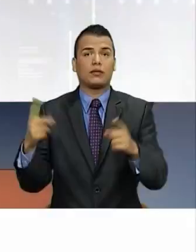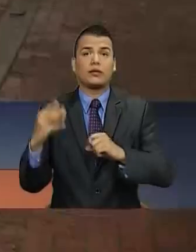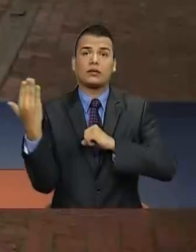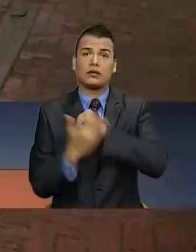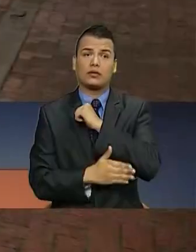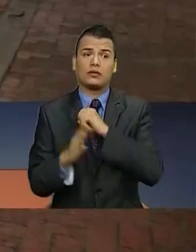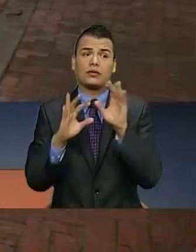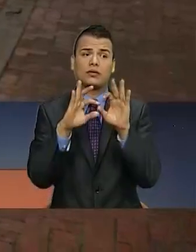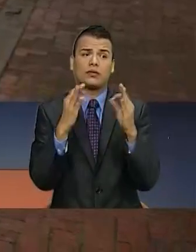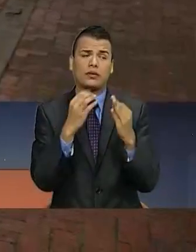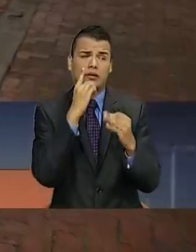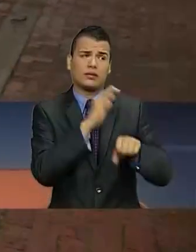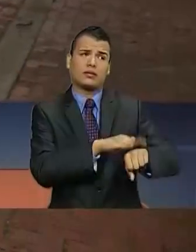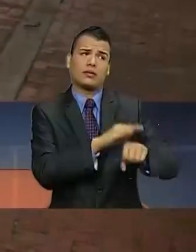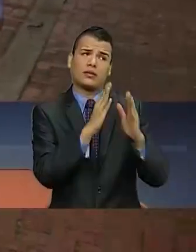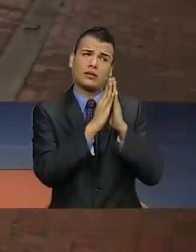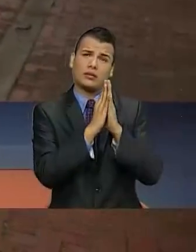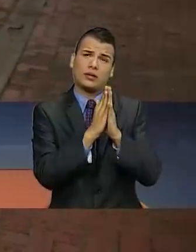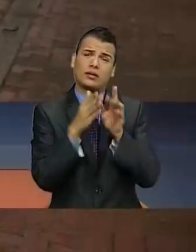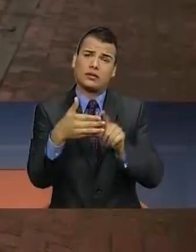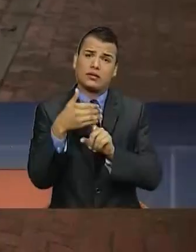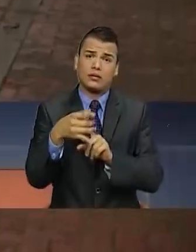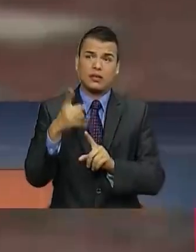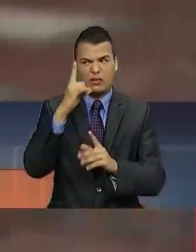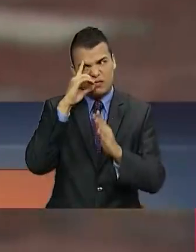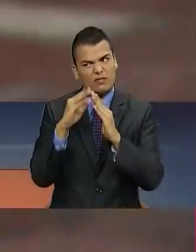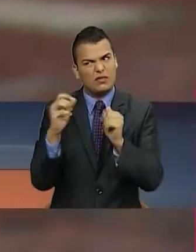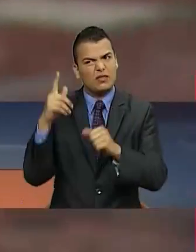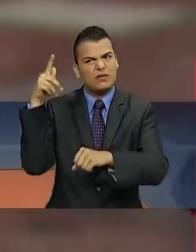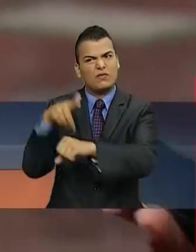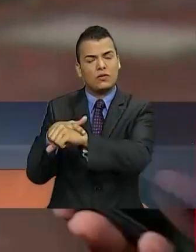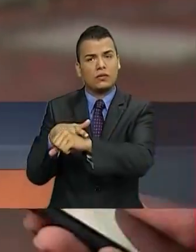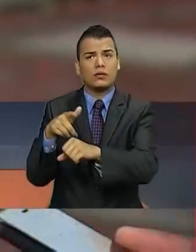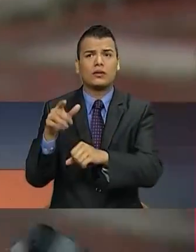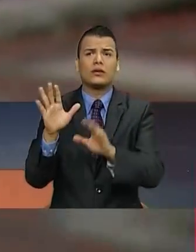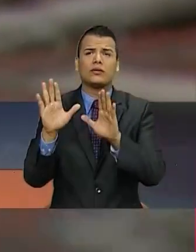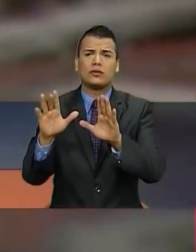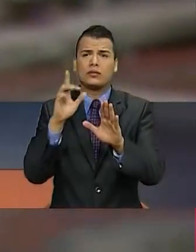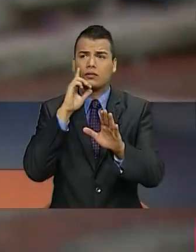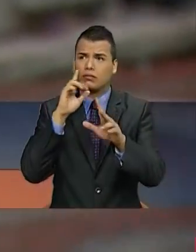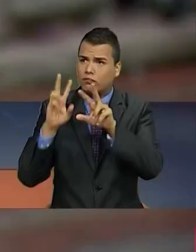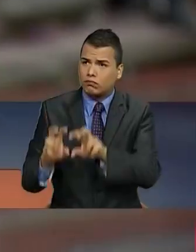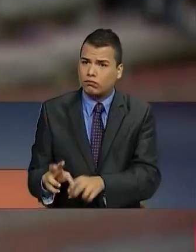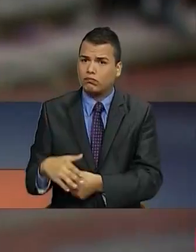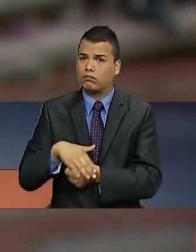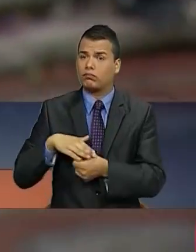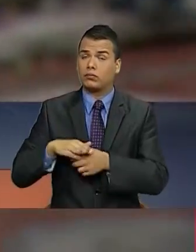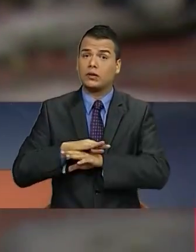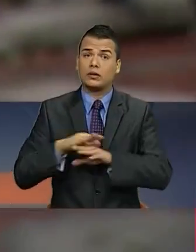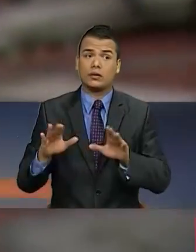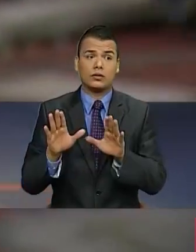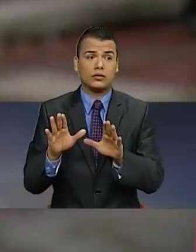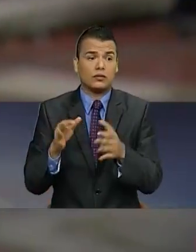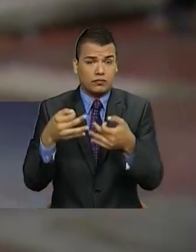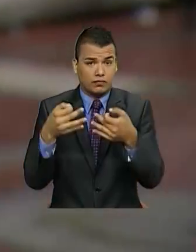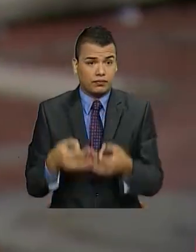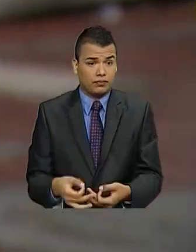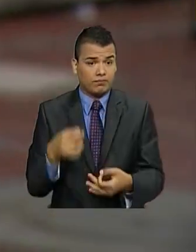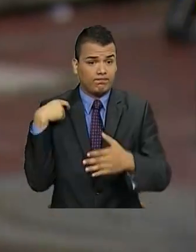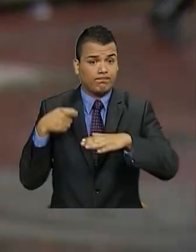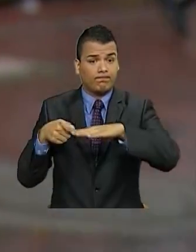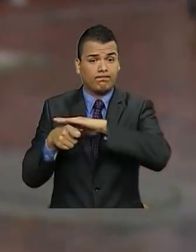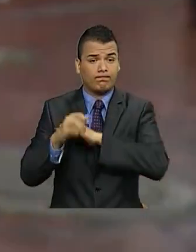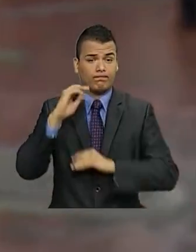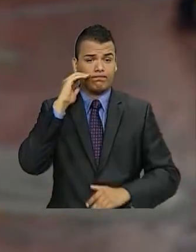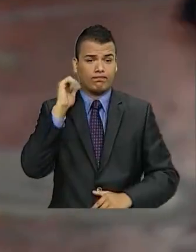pide protección porque teme alguna retaliación en su contra y pide que se llegue al fondo de este caso, que podría configurar un